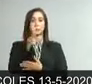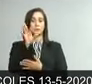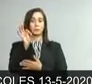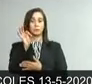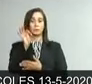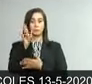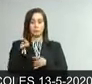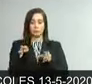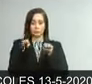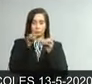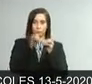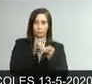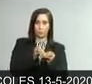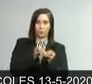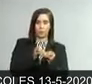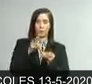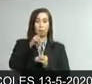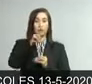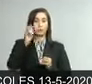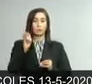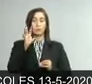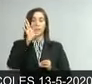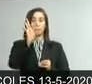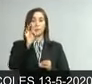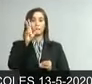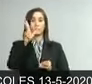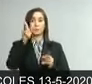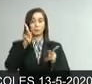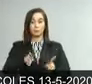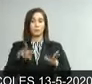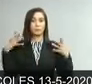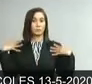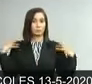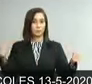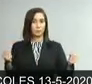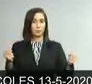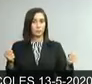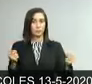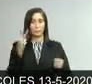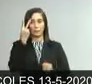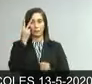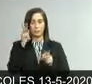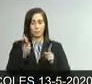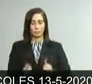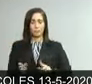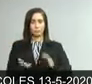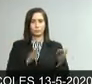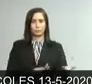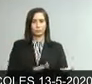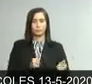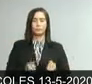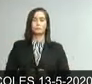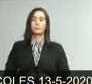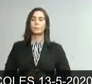acumulados, 293 recuperados, dos fallecimientos.